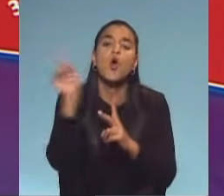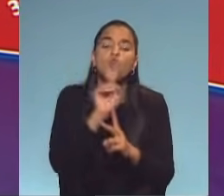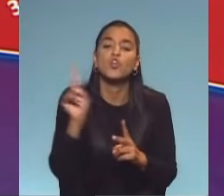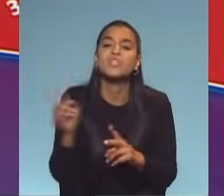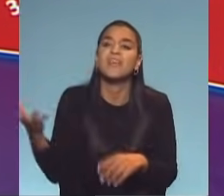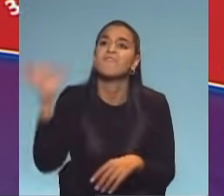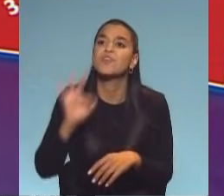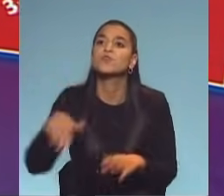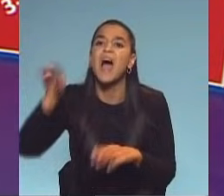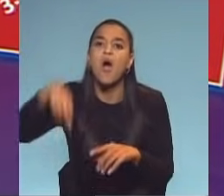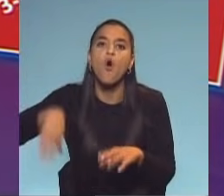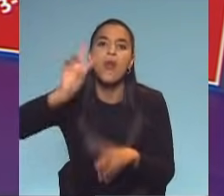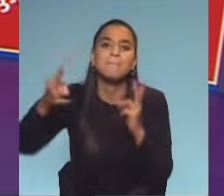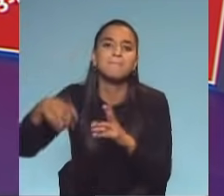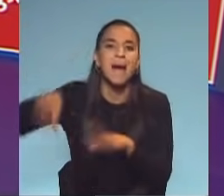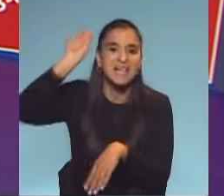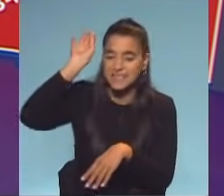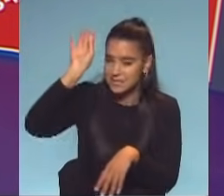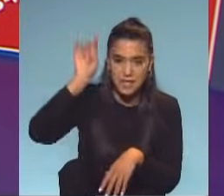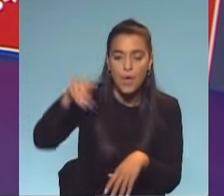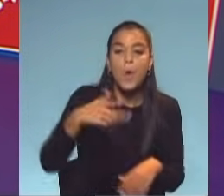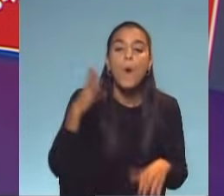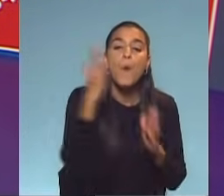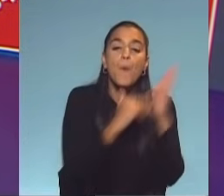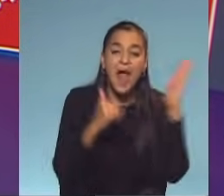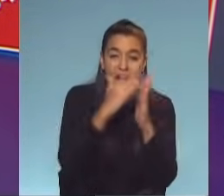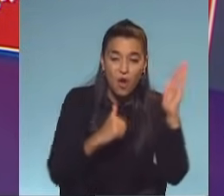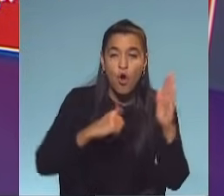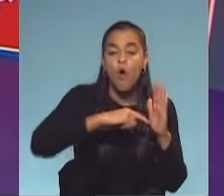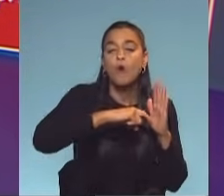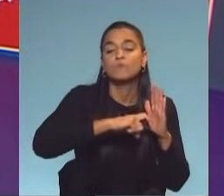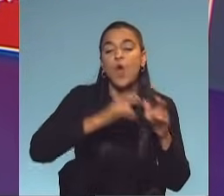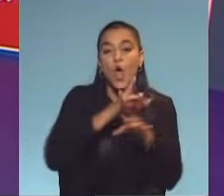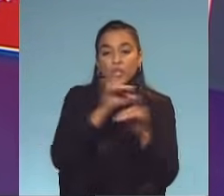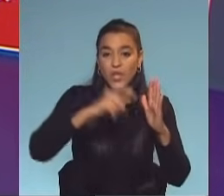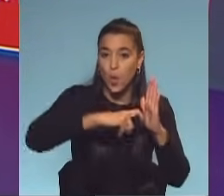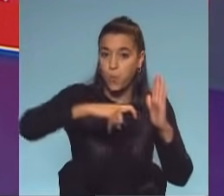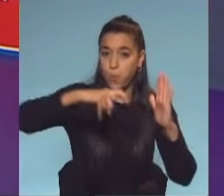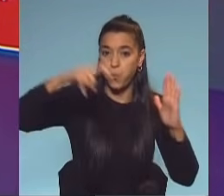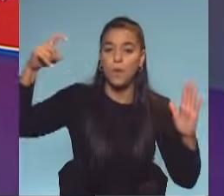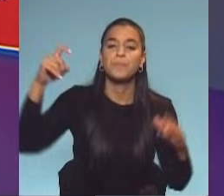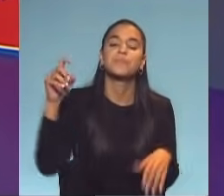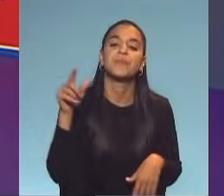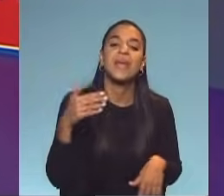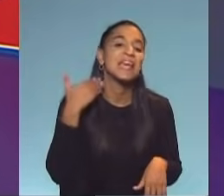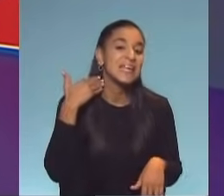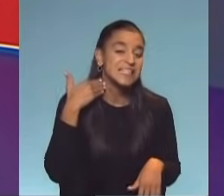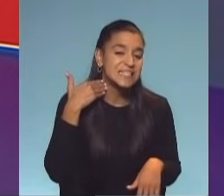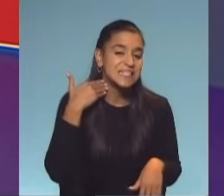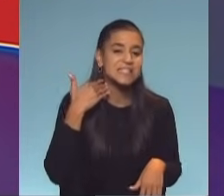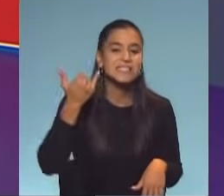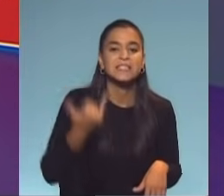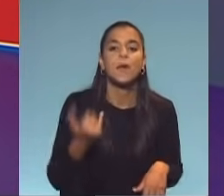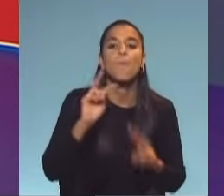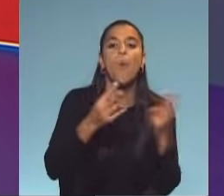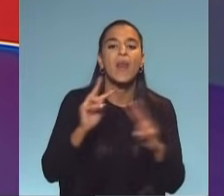Y acá vemos, fíjate vos, en blanco tenemos la curva de contagios y en gris, en rayadito, tenemos la tasa